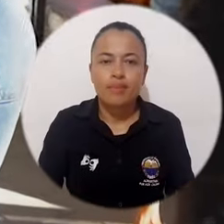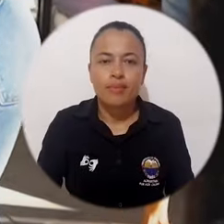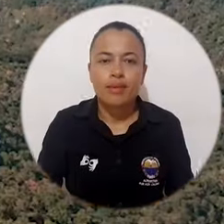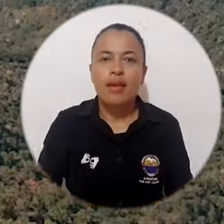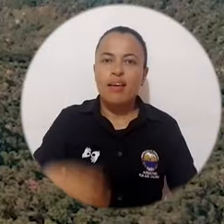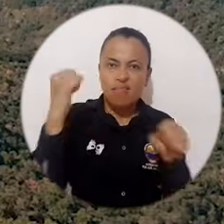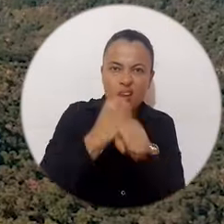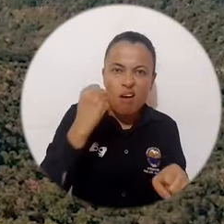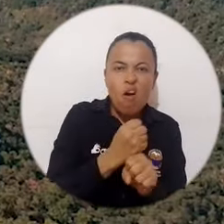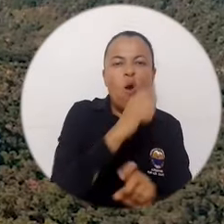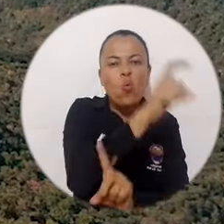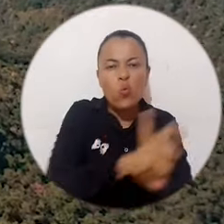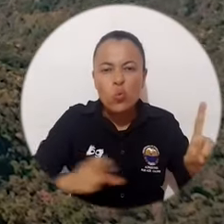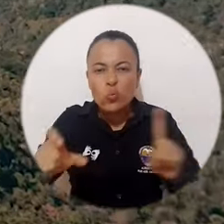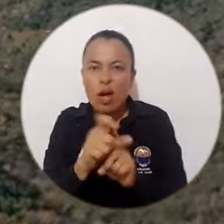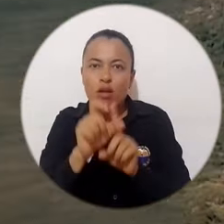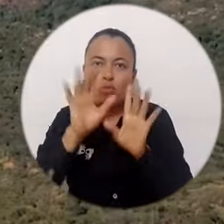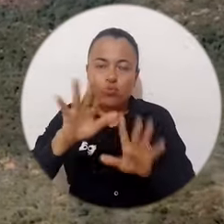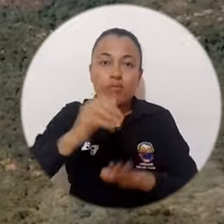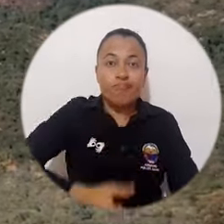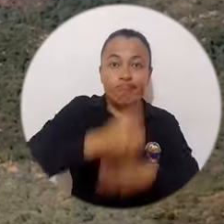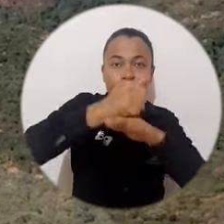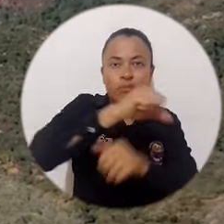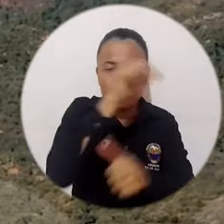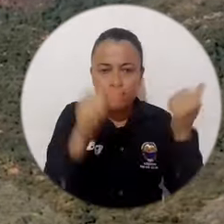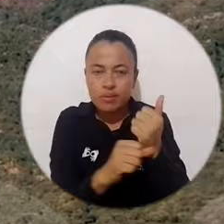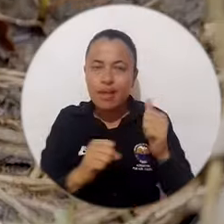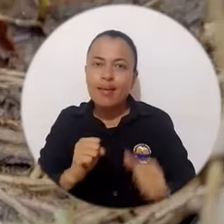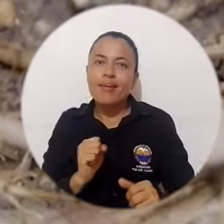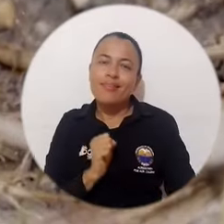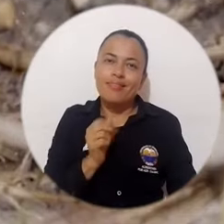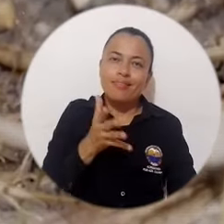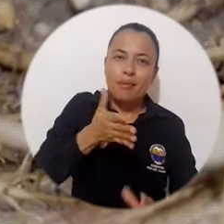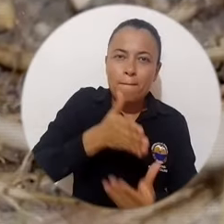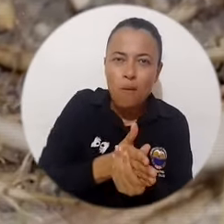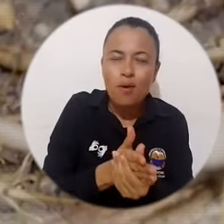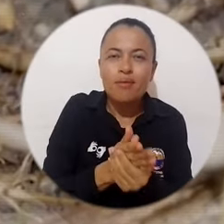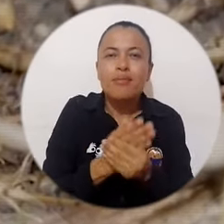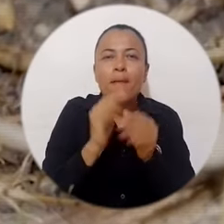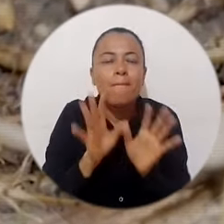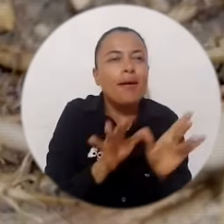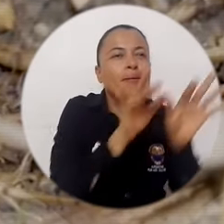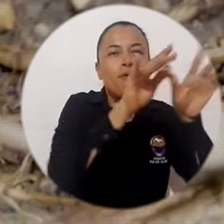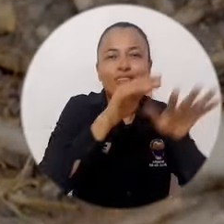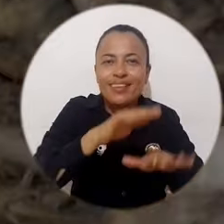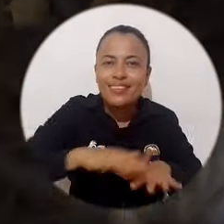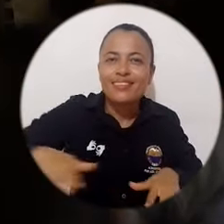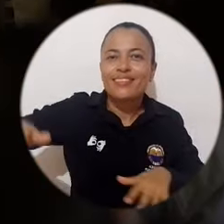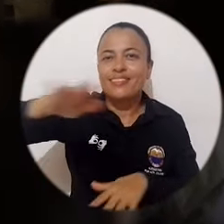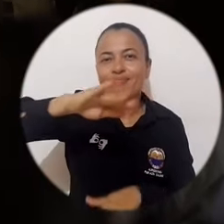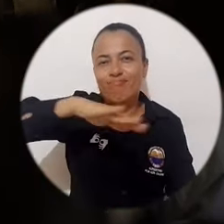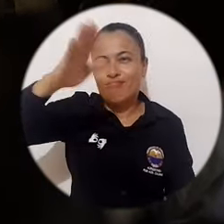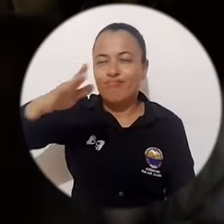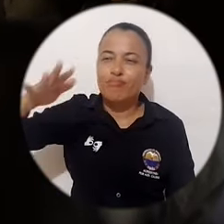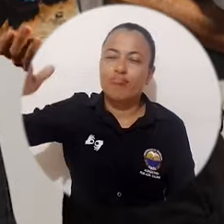En el trabajo cultural, la Vicerrectoría mostró el documental Mariposas de la Sierra a la Institución Educativa